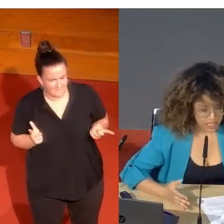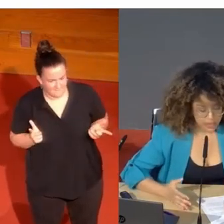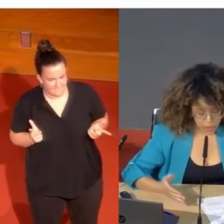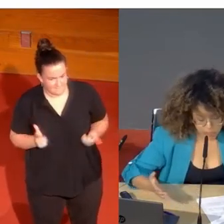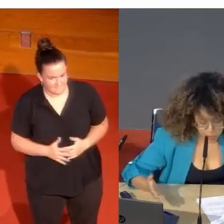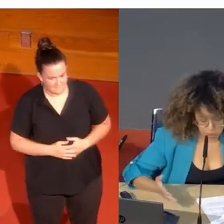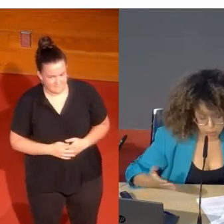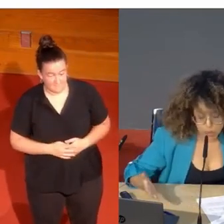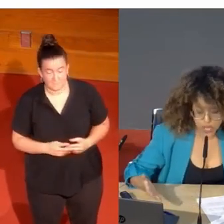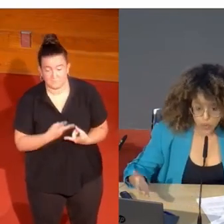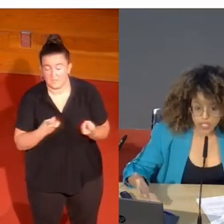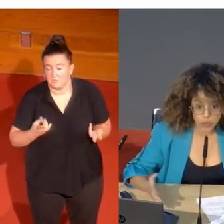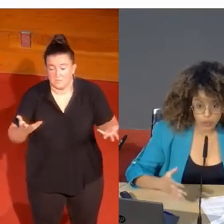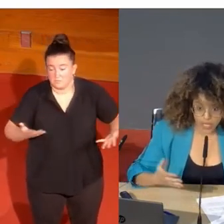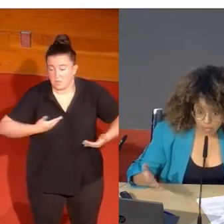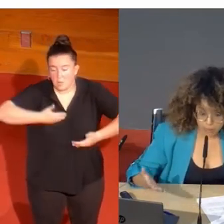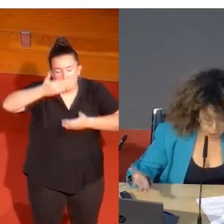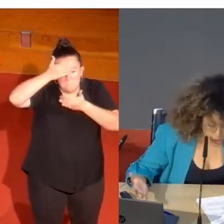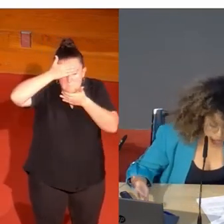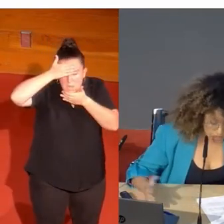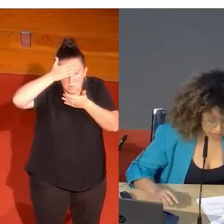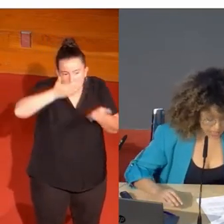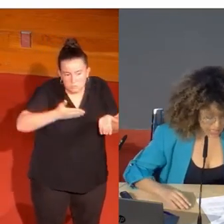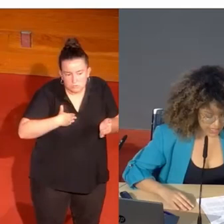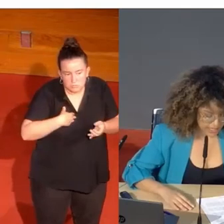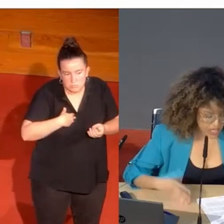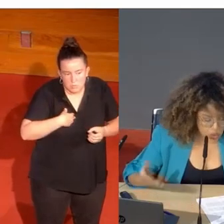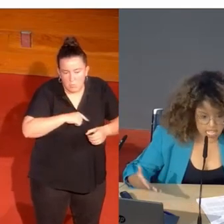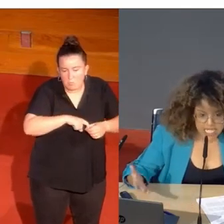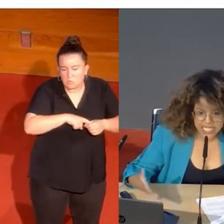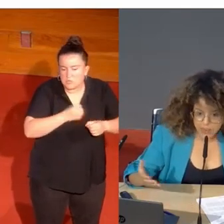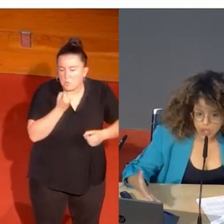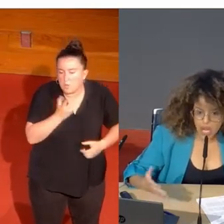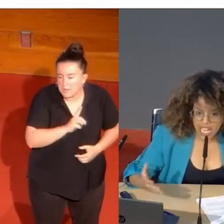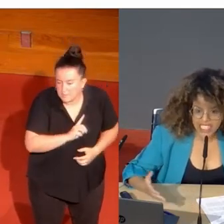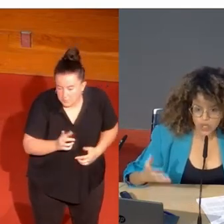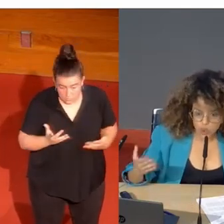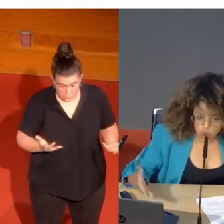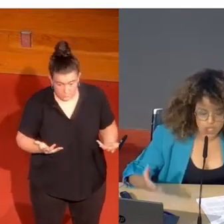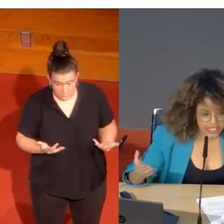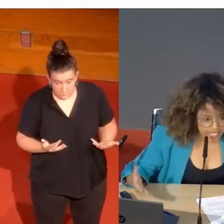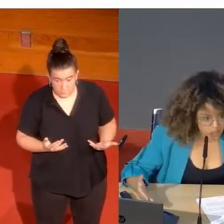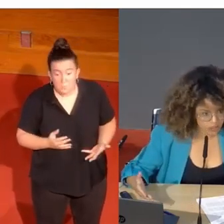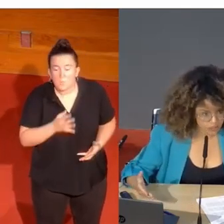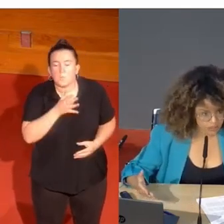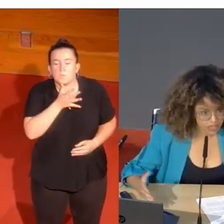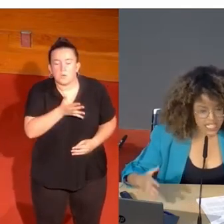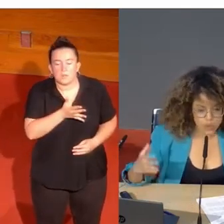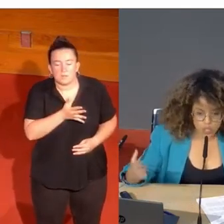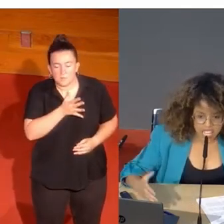tanto pues Marruecos tampoco es que goce de una buena posición Y eso es debido al control